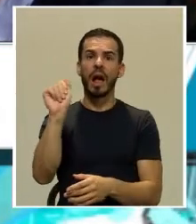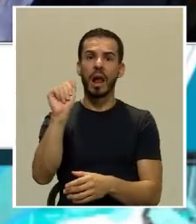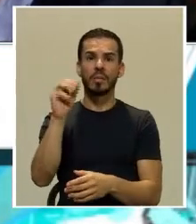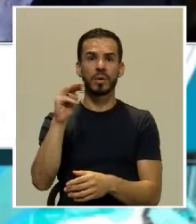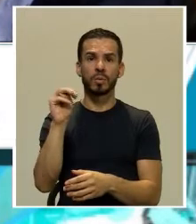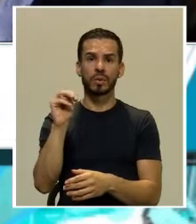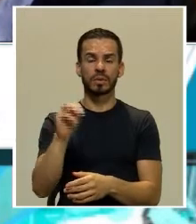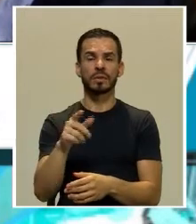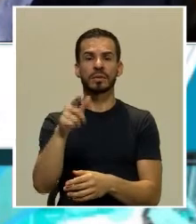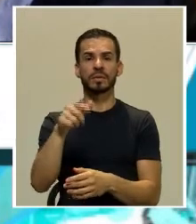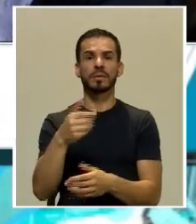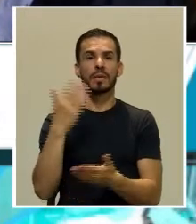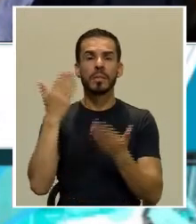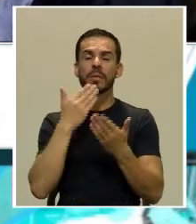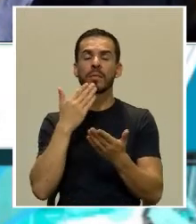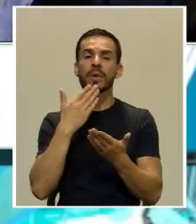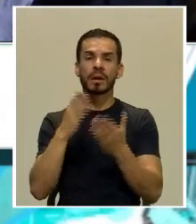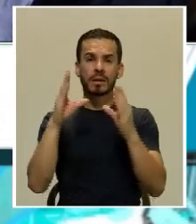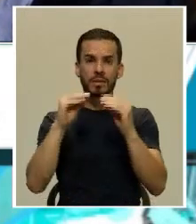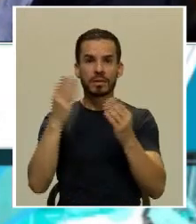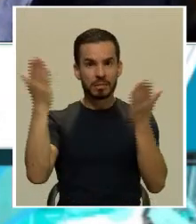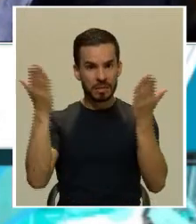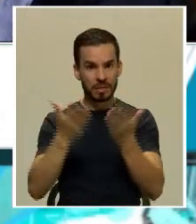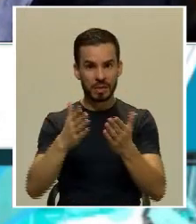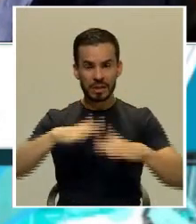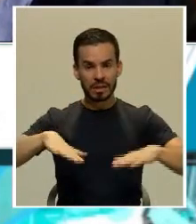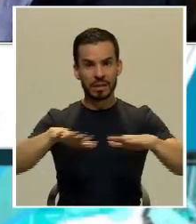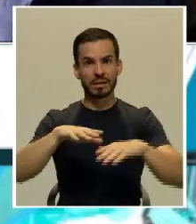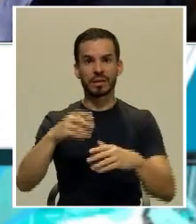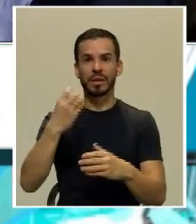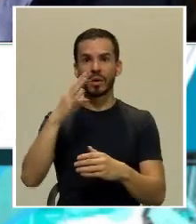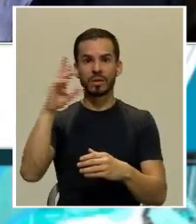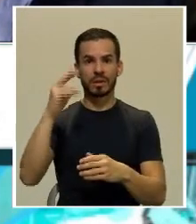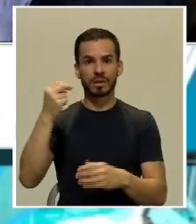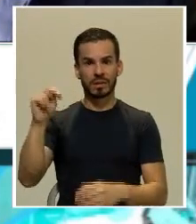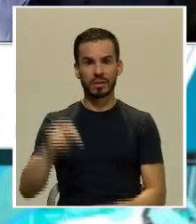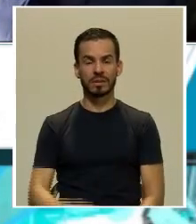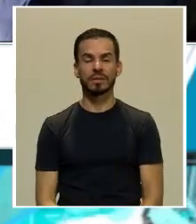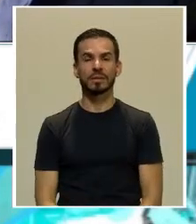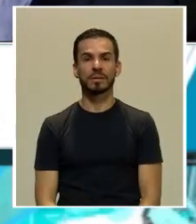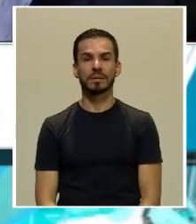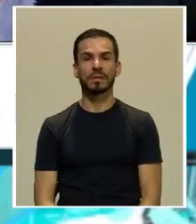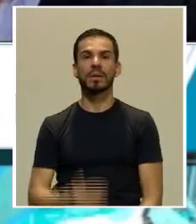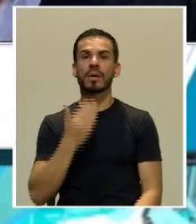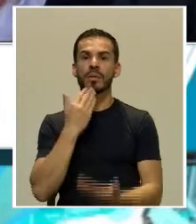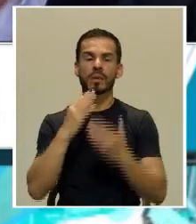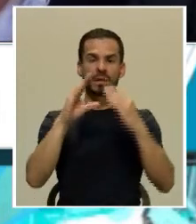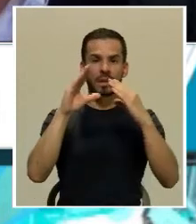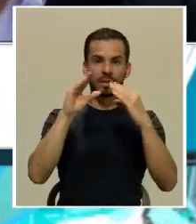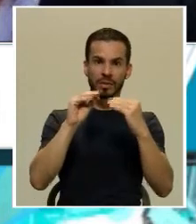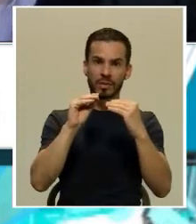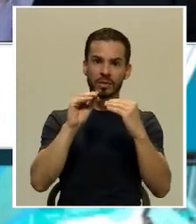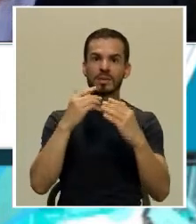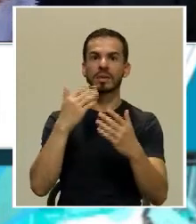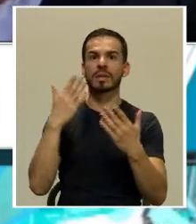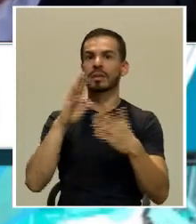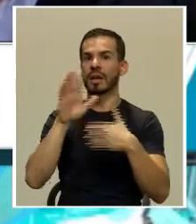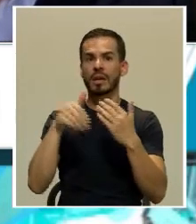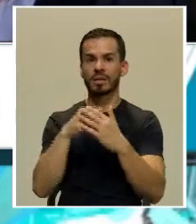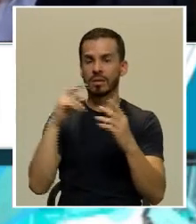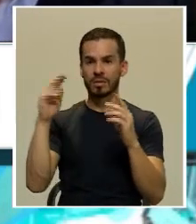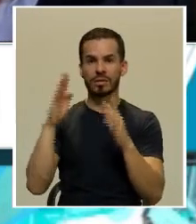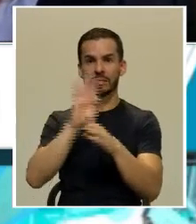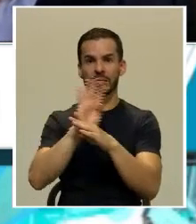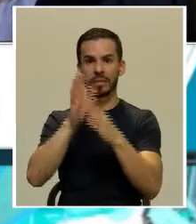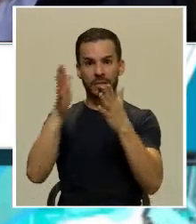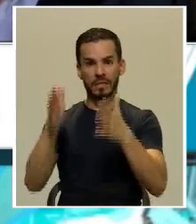Murillo. Buenas noches, Álvaro. Bienvenido al set de Costa Rica Noticias. Buenas noches, Ernesto. Buenas noches a todos los